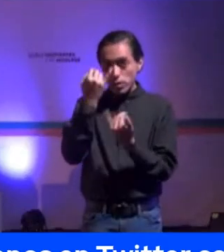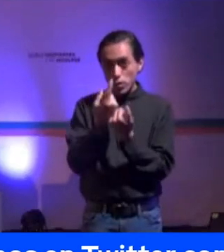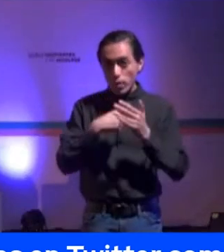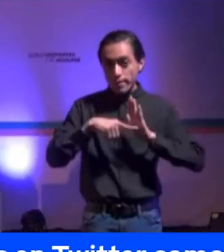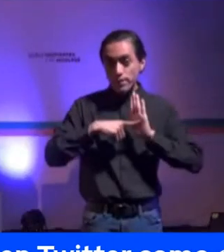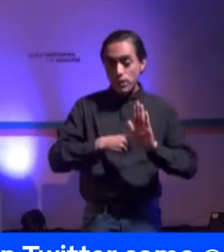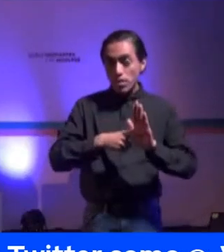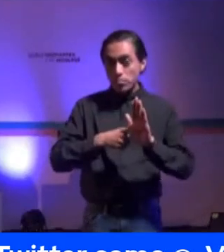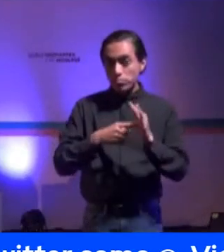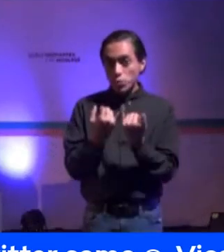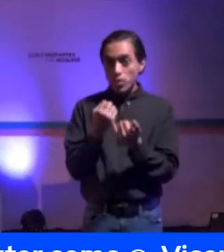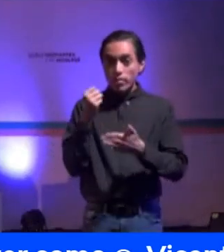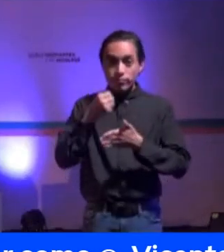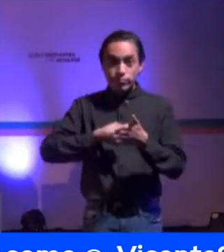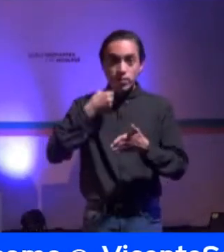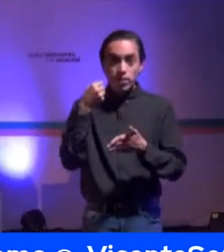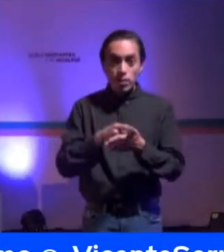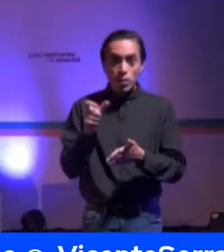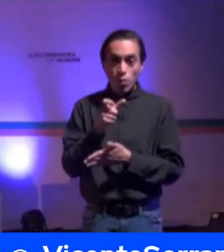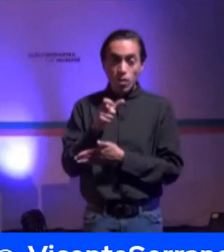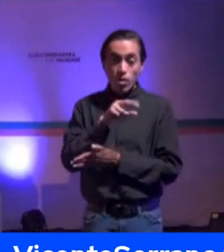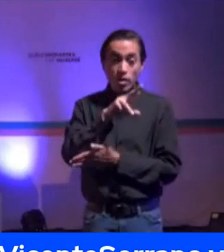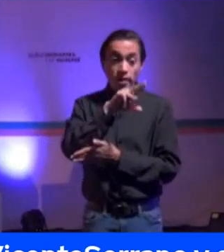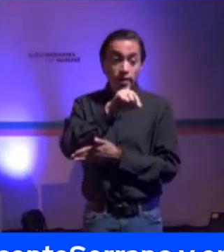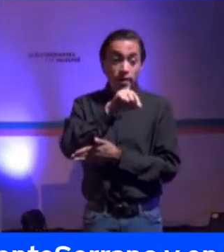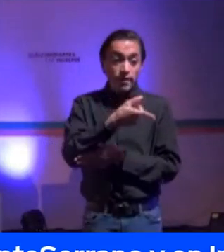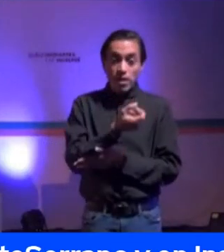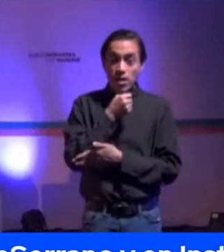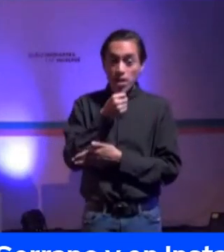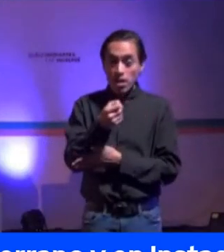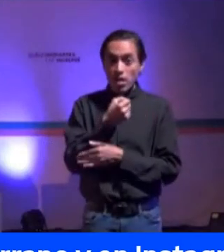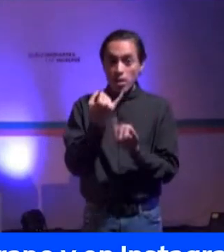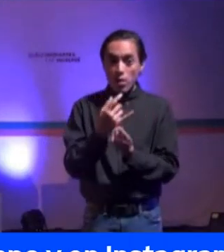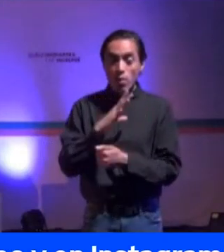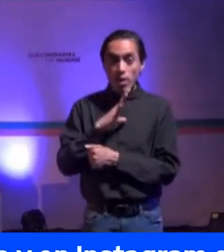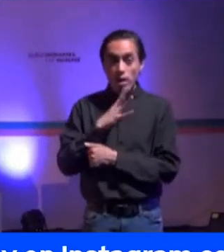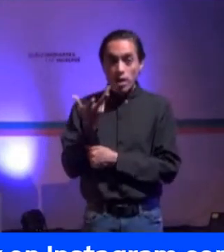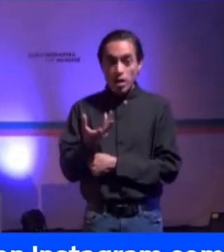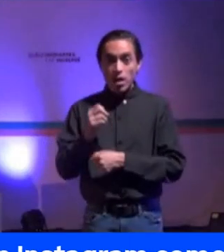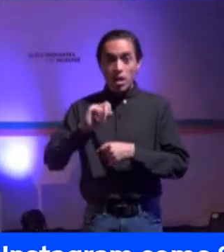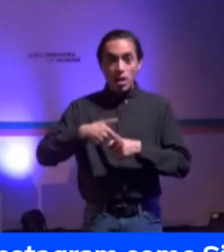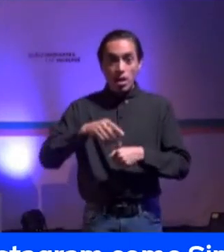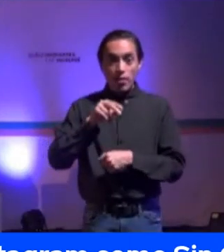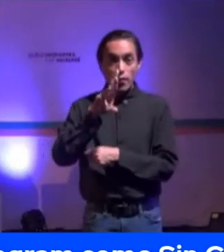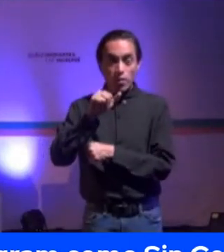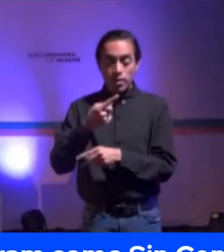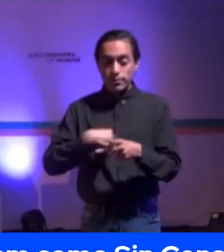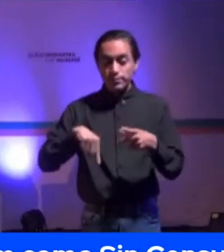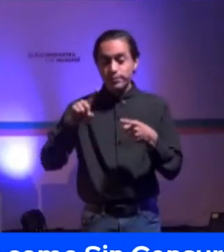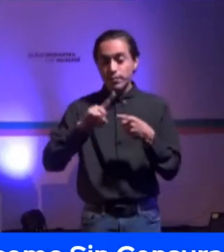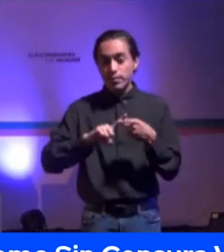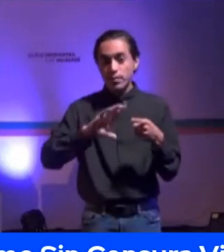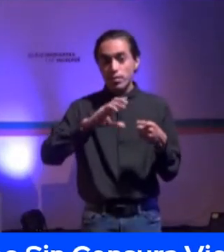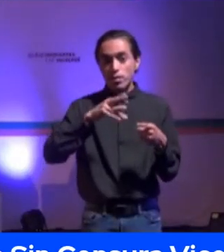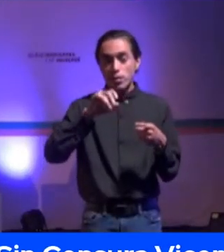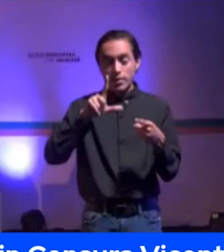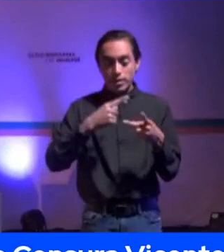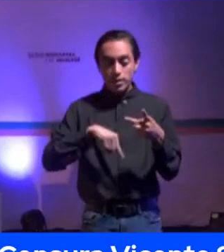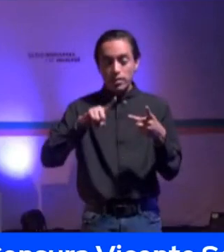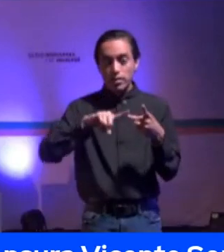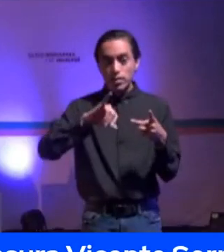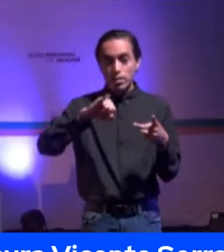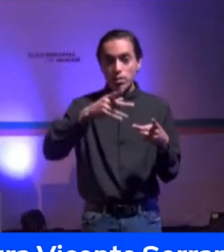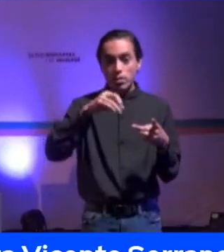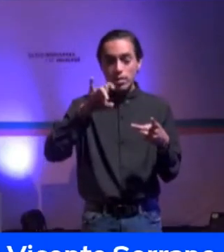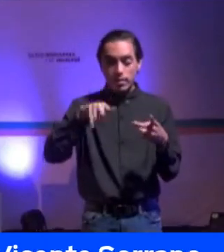siempre desde que Rafa era corresponsal. En Fórmula está Chumel, está Joaquín,